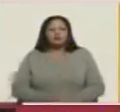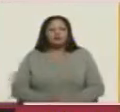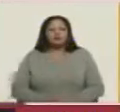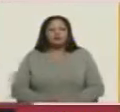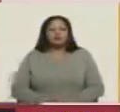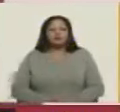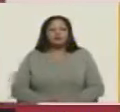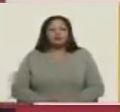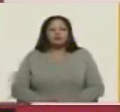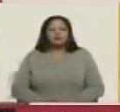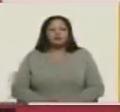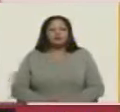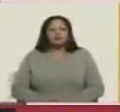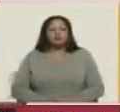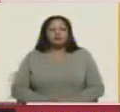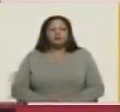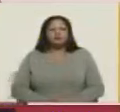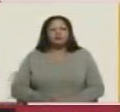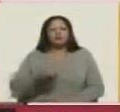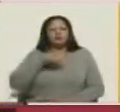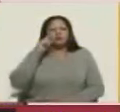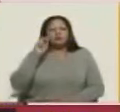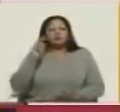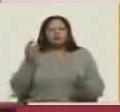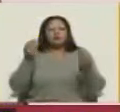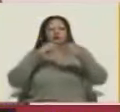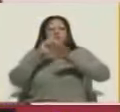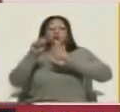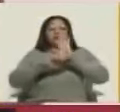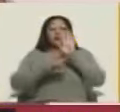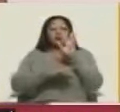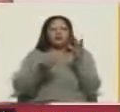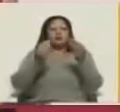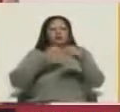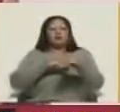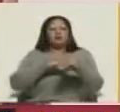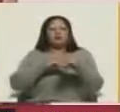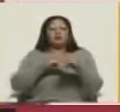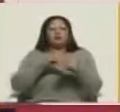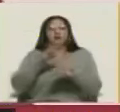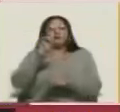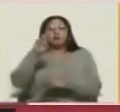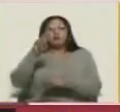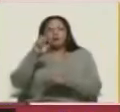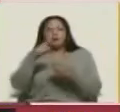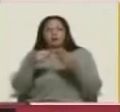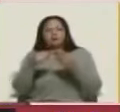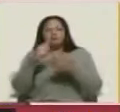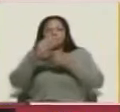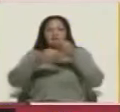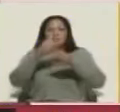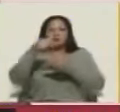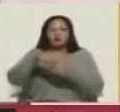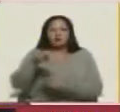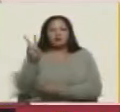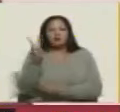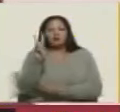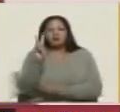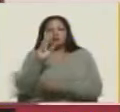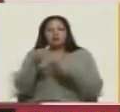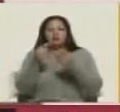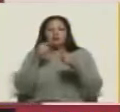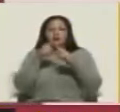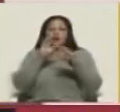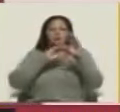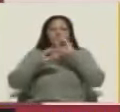de esas indicaciones que estaban allí en ese acuerdo de Barbados, las materializa en Venezuela, una convocatoria a